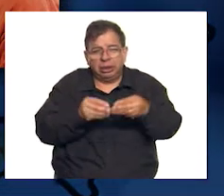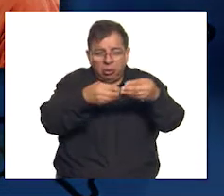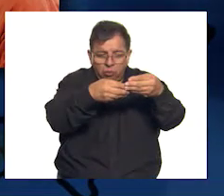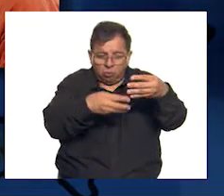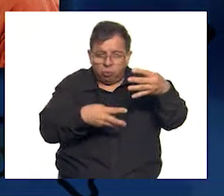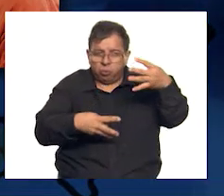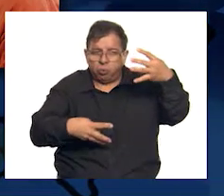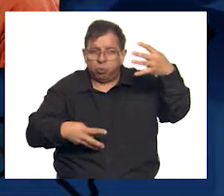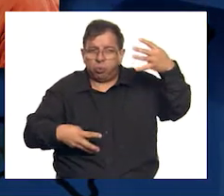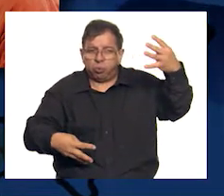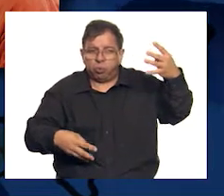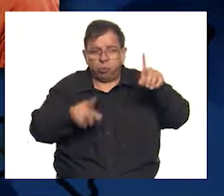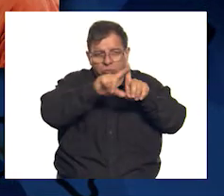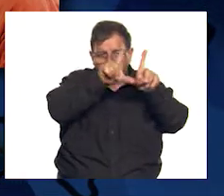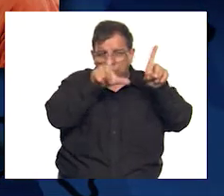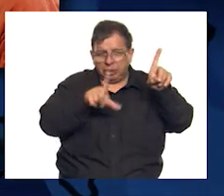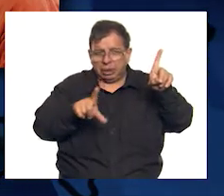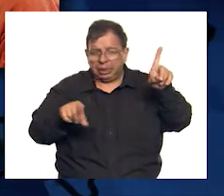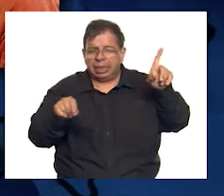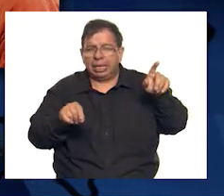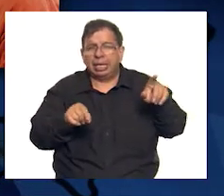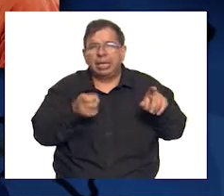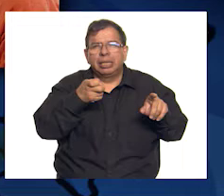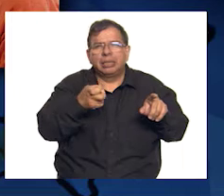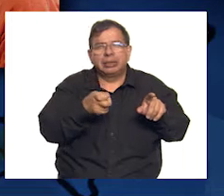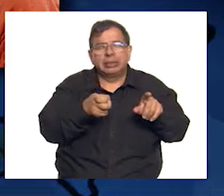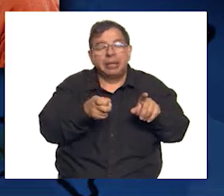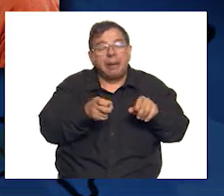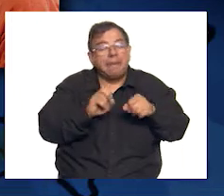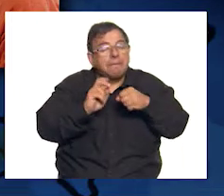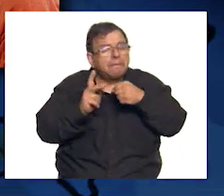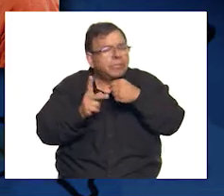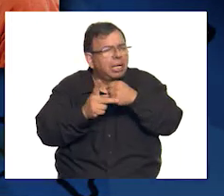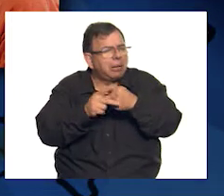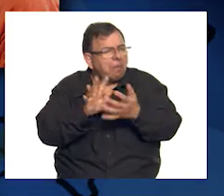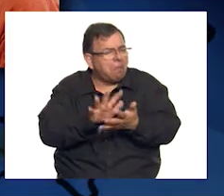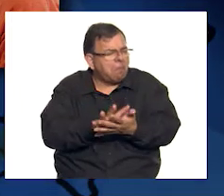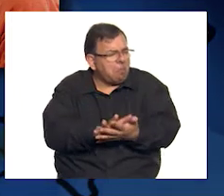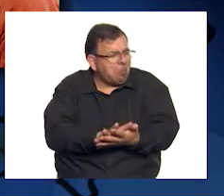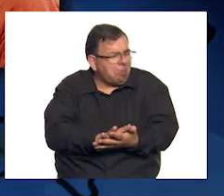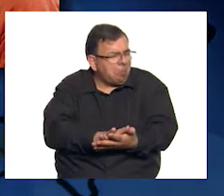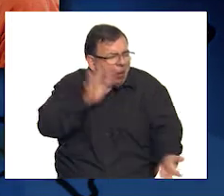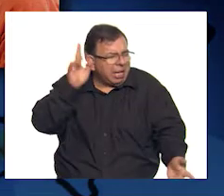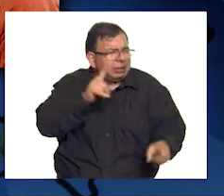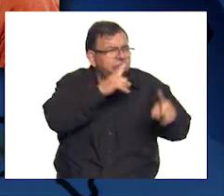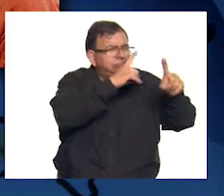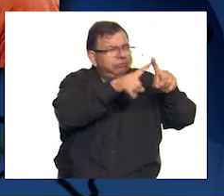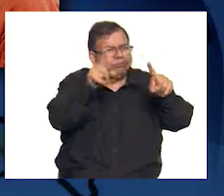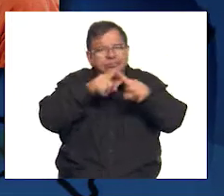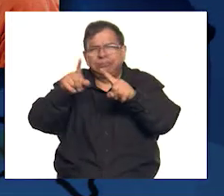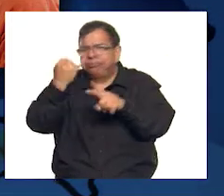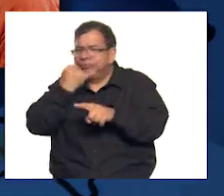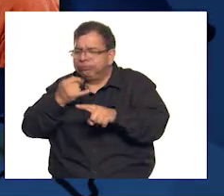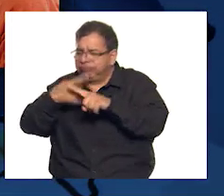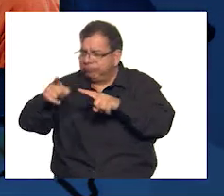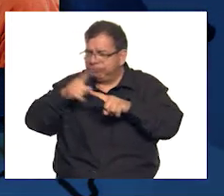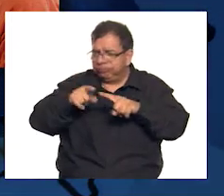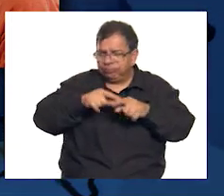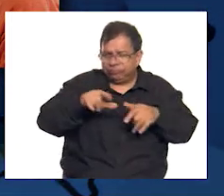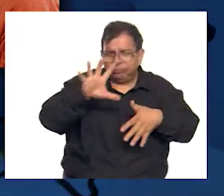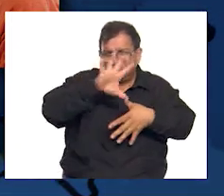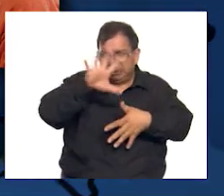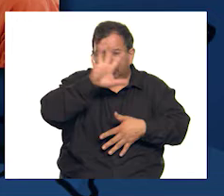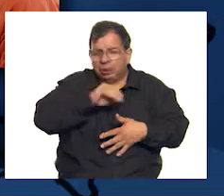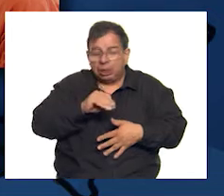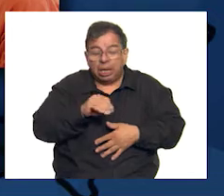de las Lenguas Indígenas Nacionales, esto lo hace uno de los países con mayor diversidad lingüística del continente. un patrimonio